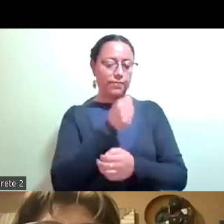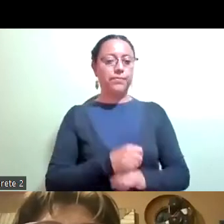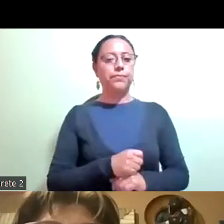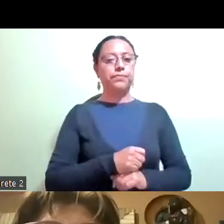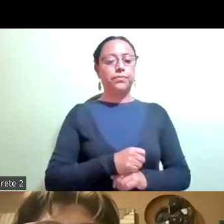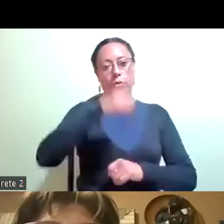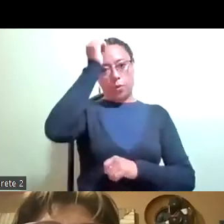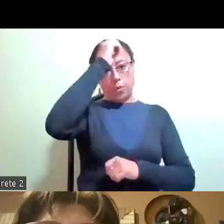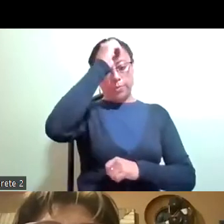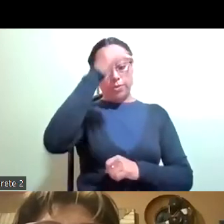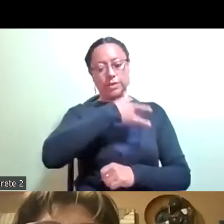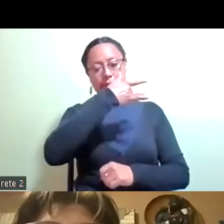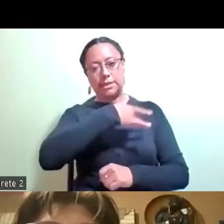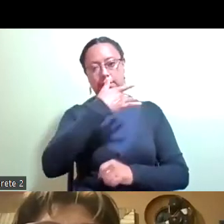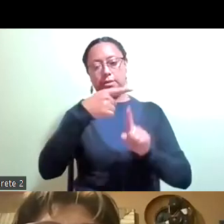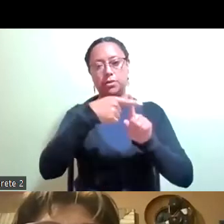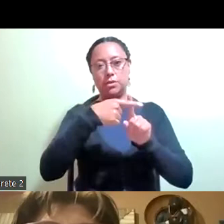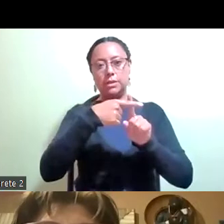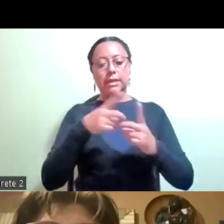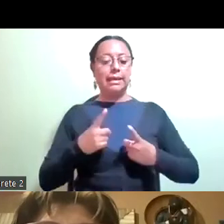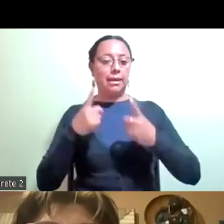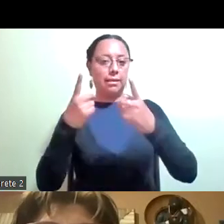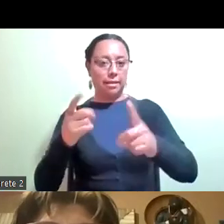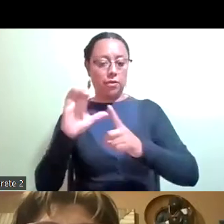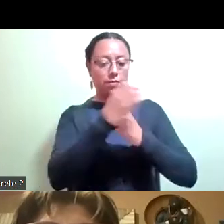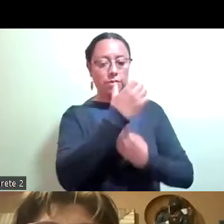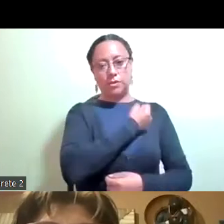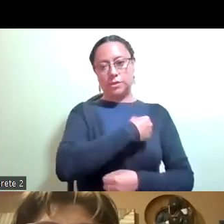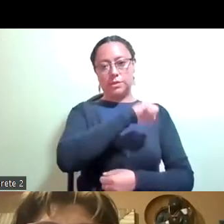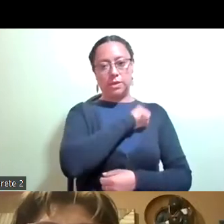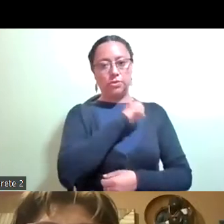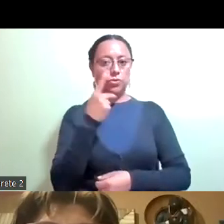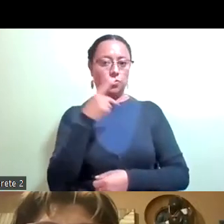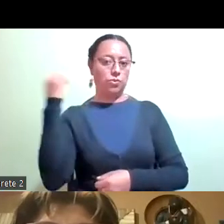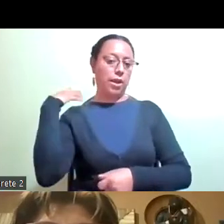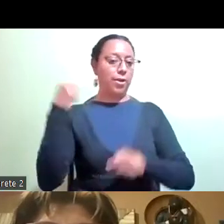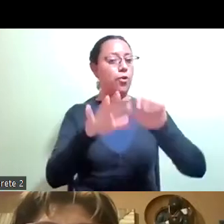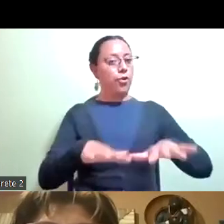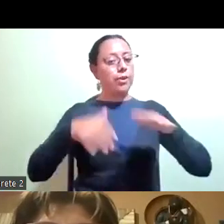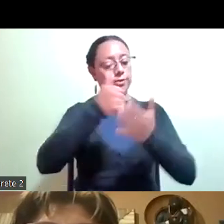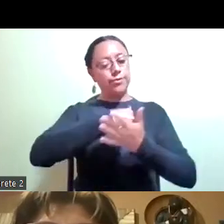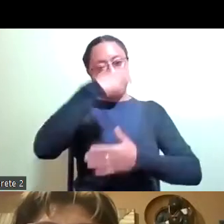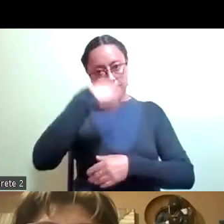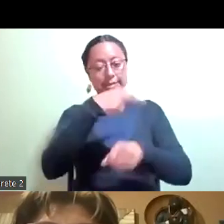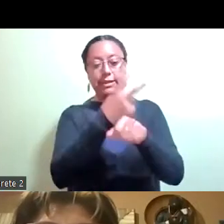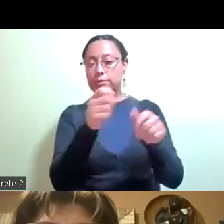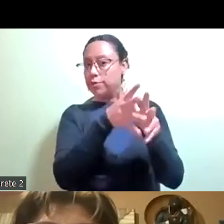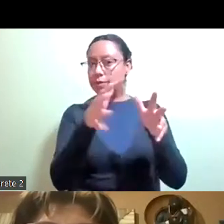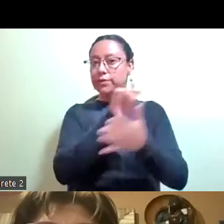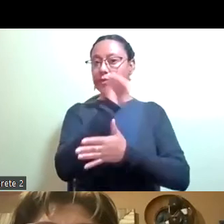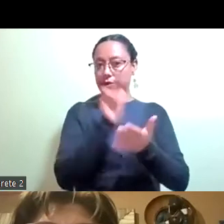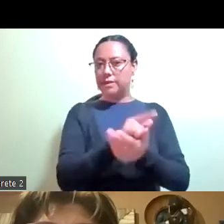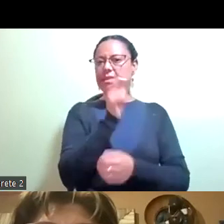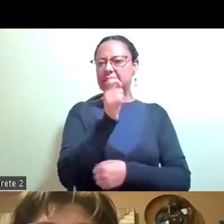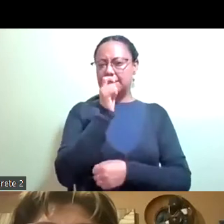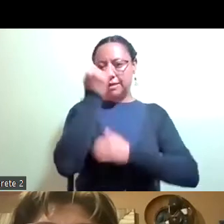sentido positivo que emite la Comisión de Salud del Congreso de la Ciudad de México, segunda legislatura, relativa a la iniciativa con proyecto